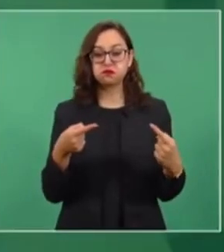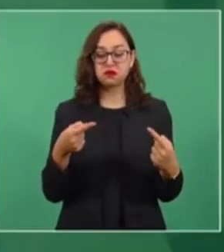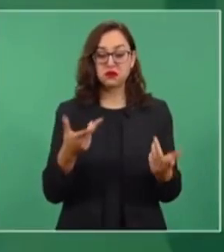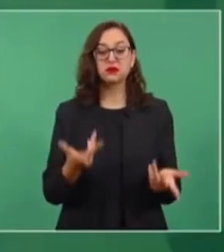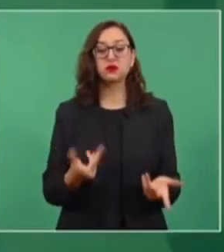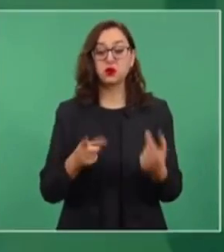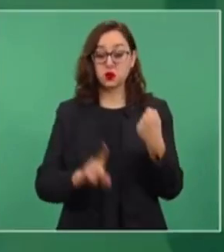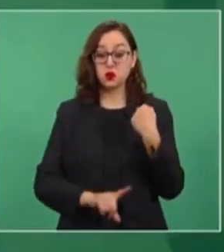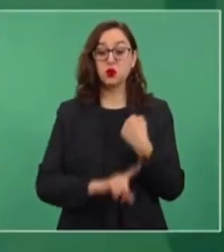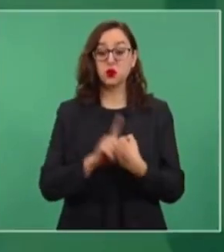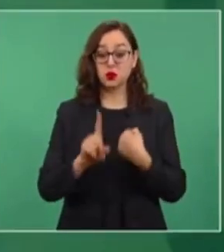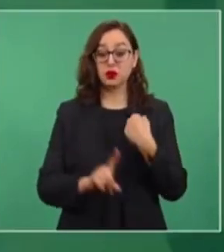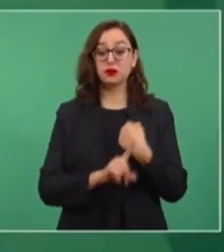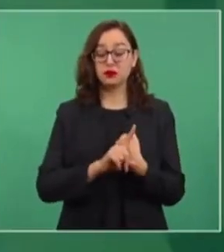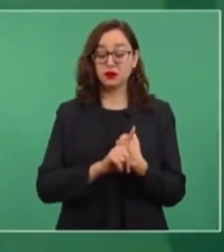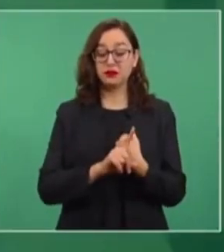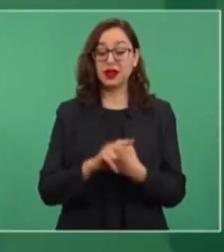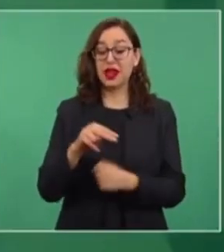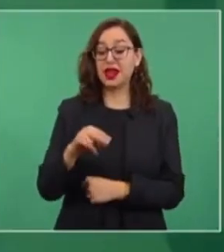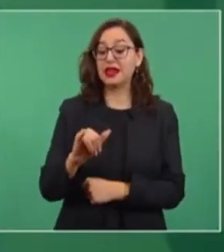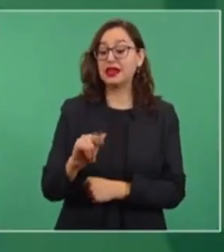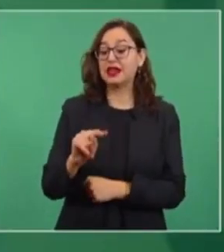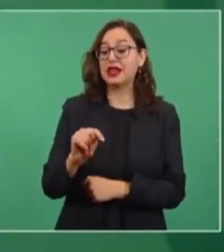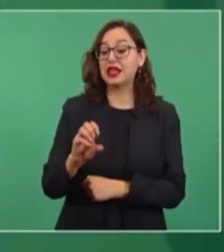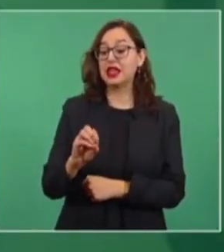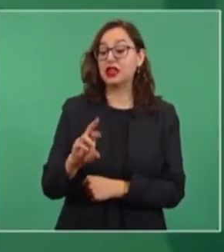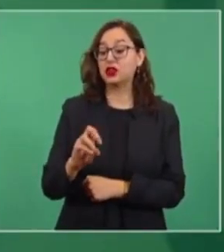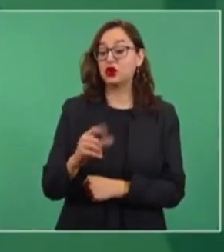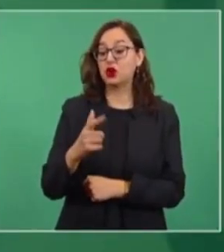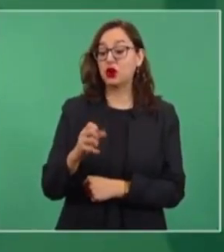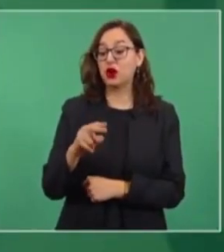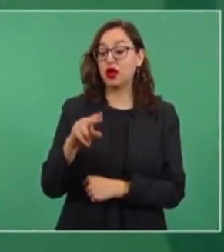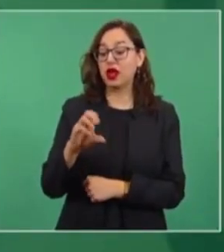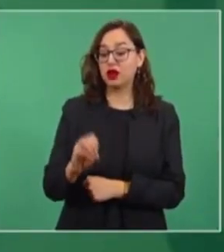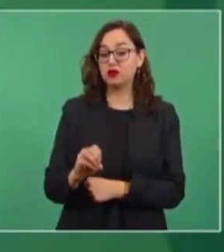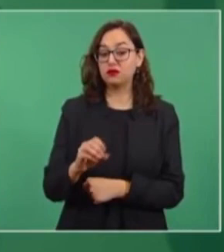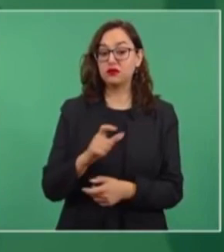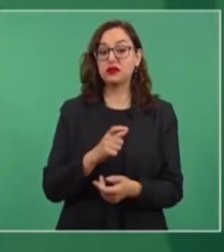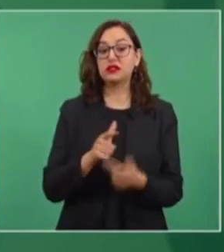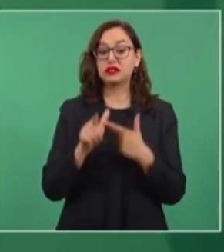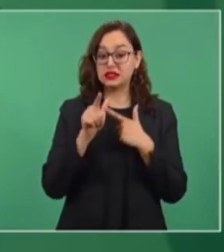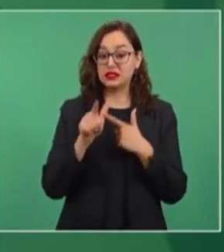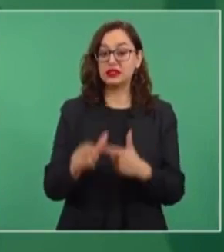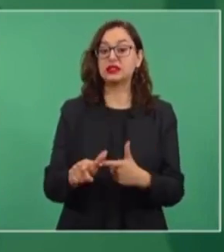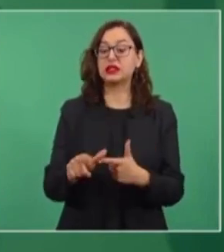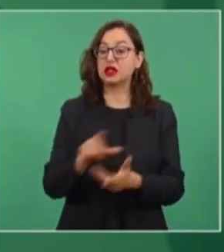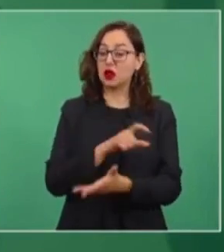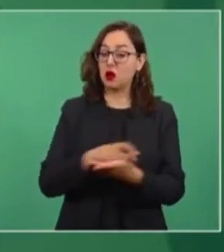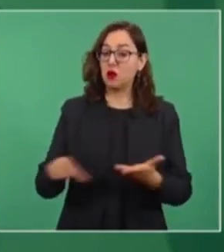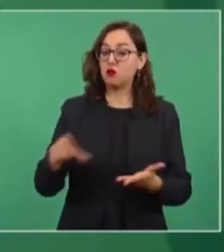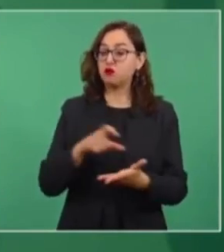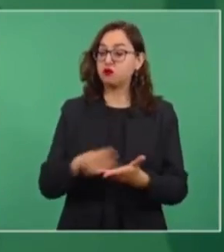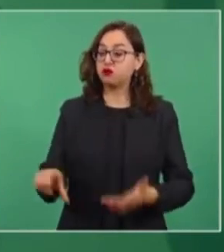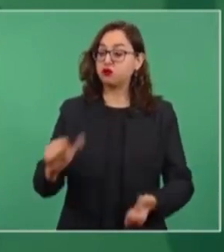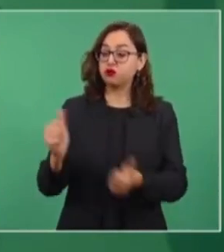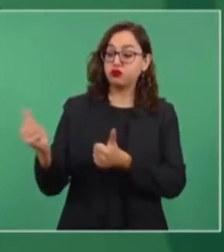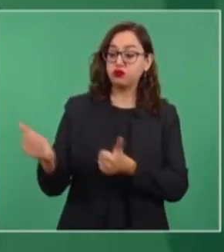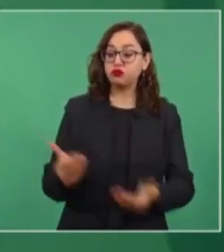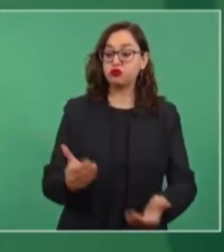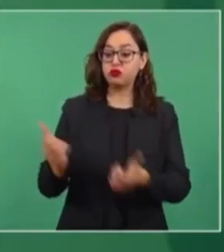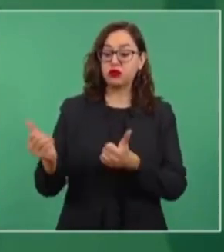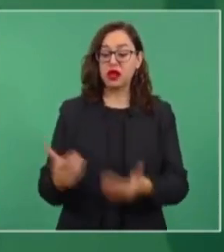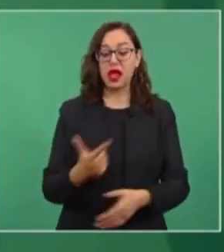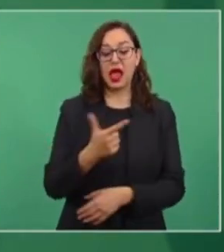inyectando, comprando nitrógeno y quemando a la atmósfera gas natural con